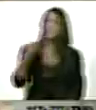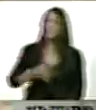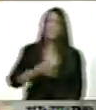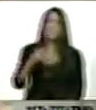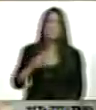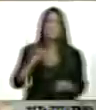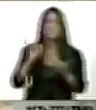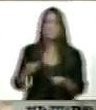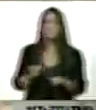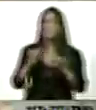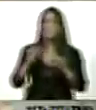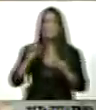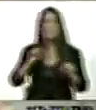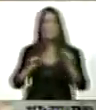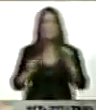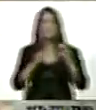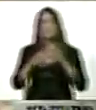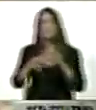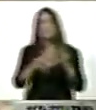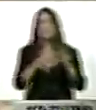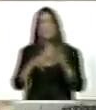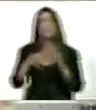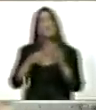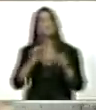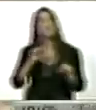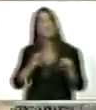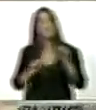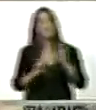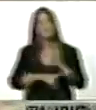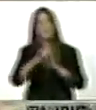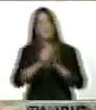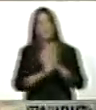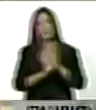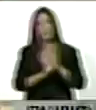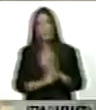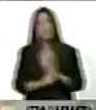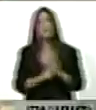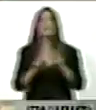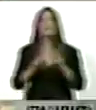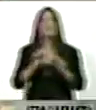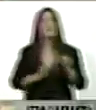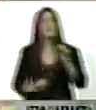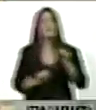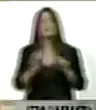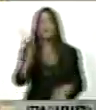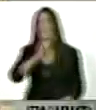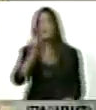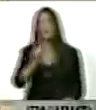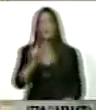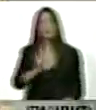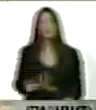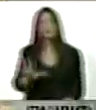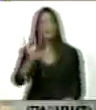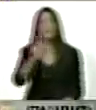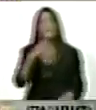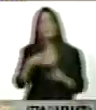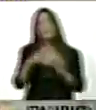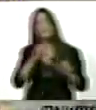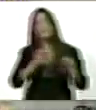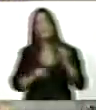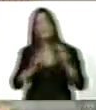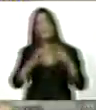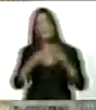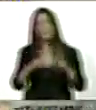misma postura de defensa de la soberanía, de defensa de la Constitución, de defensa de las venezolanas y de los venezolanos y de defensa de la